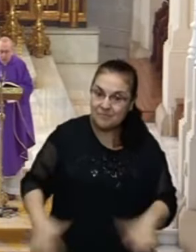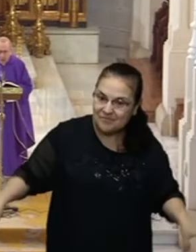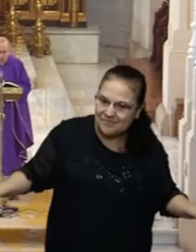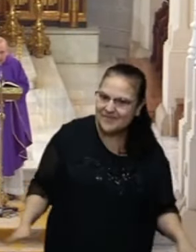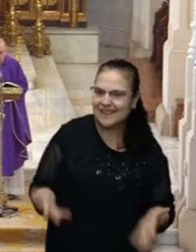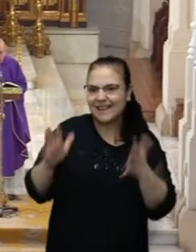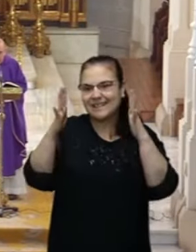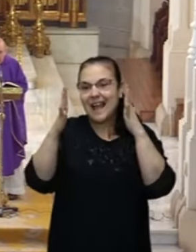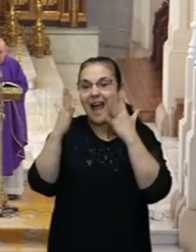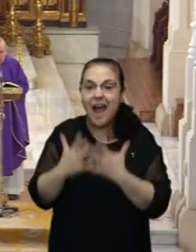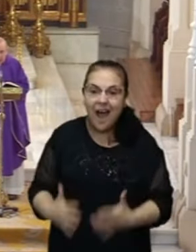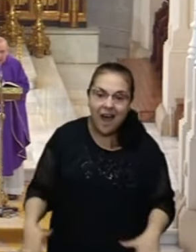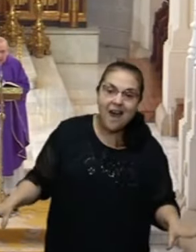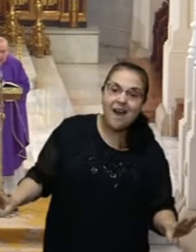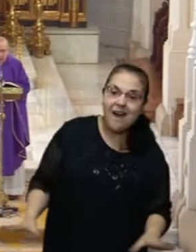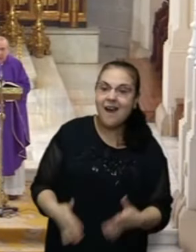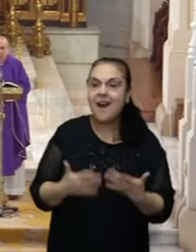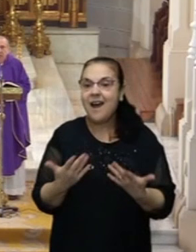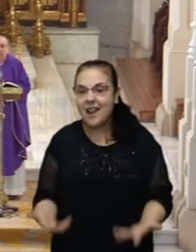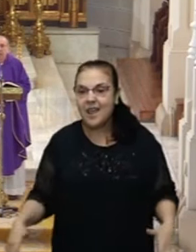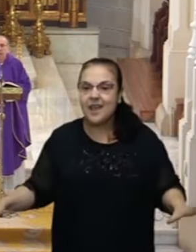Aleluya,